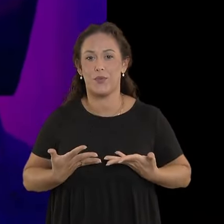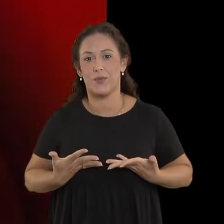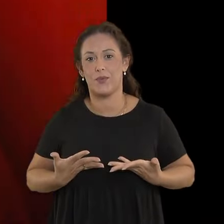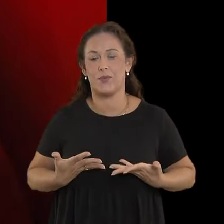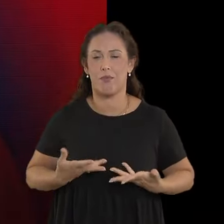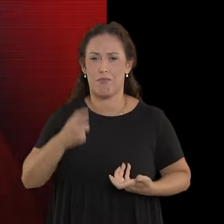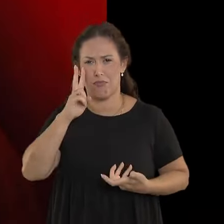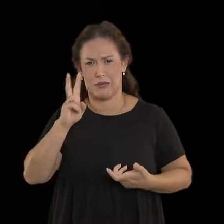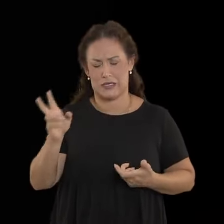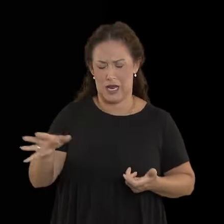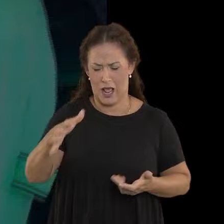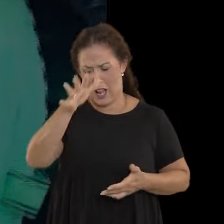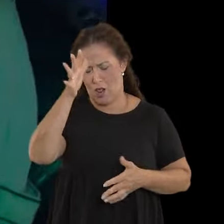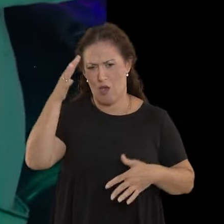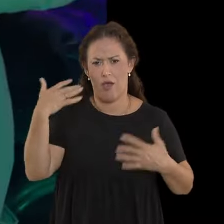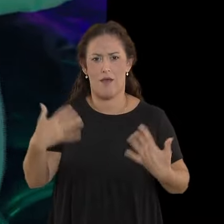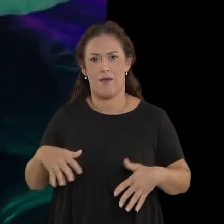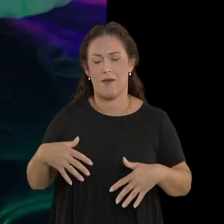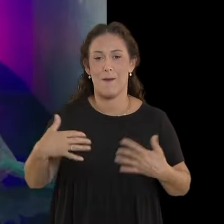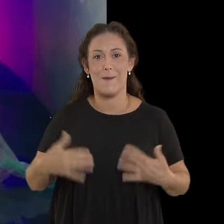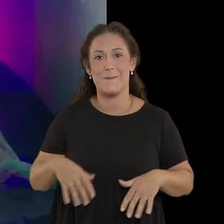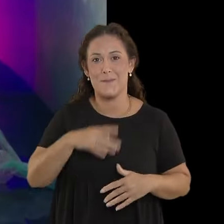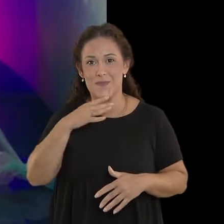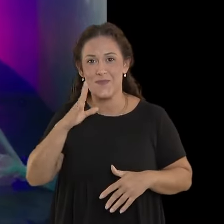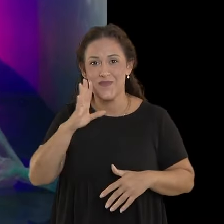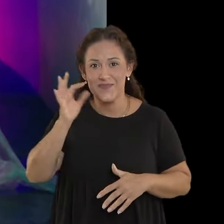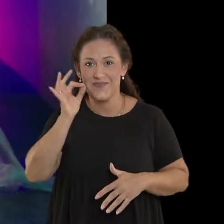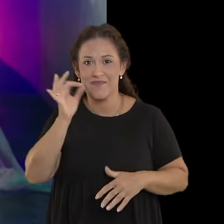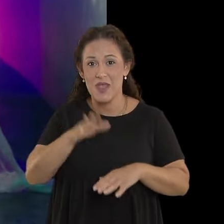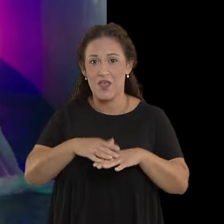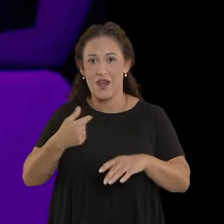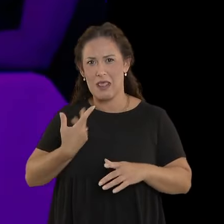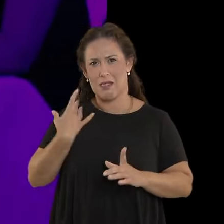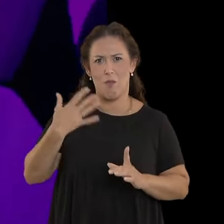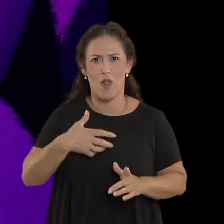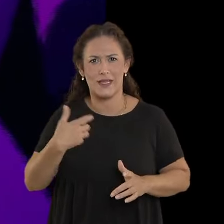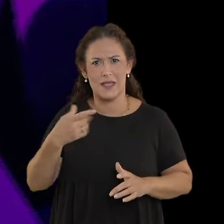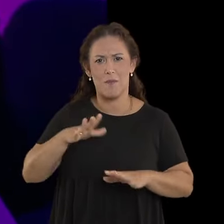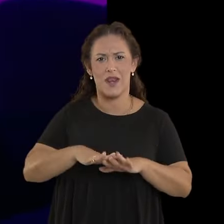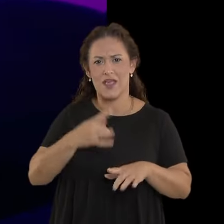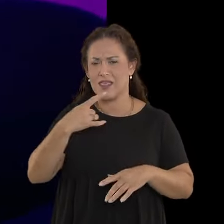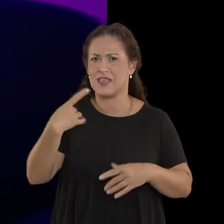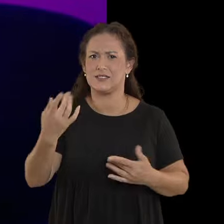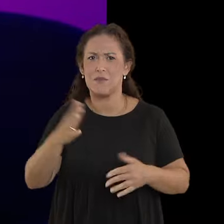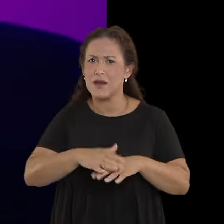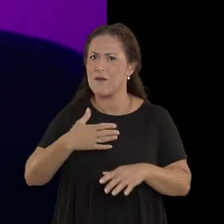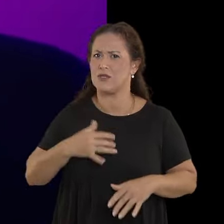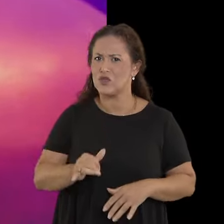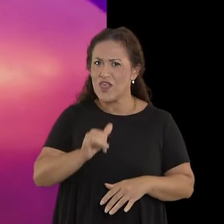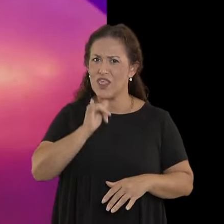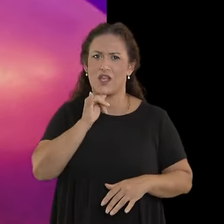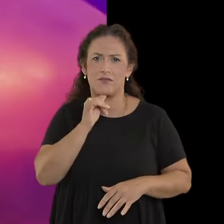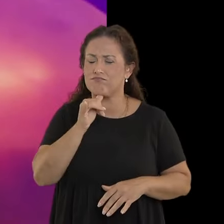de calor. Yeah, yeah, yeah, yeah, mami. Perdona que te moleste, pero debo decirte que para mí no es